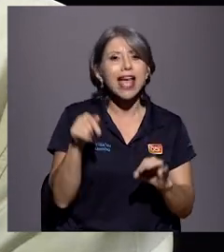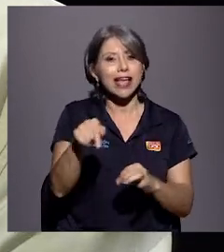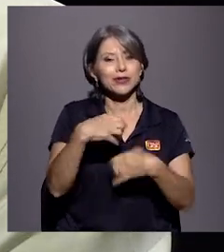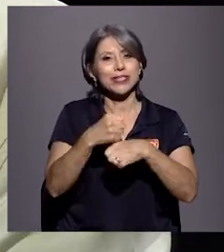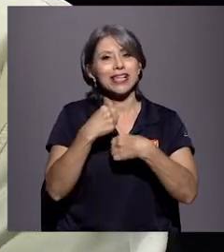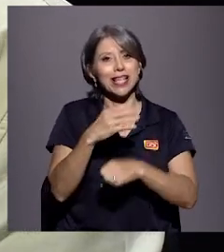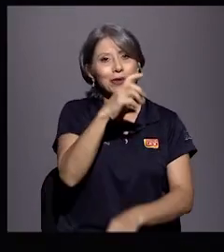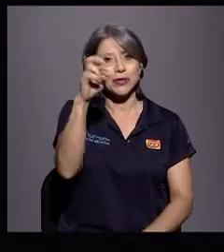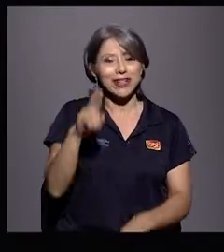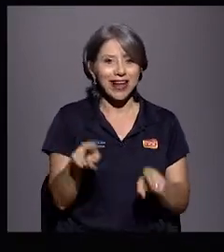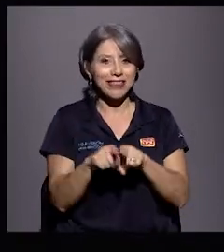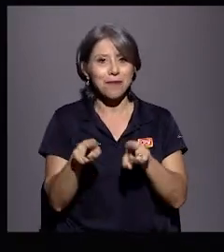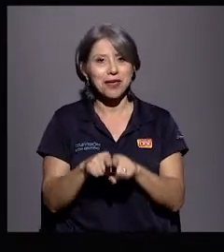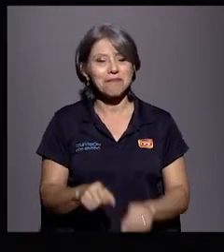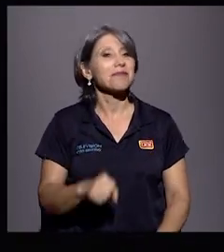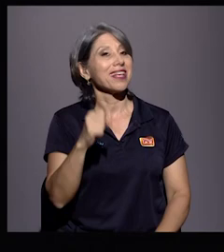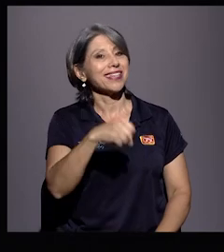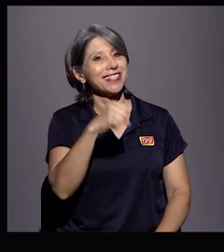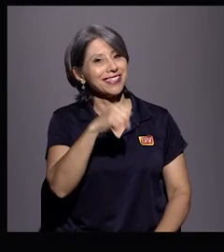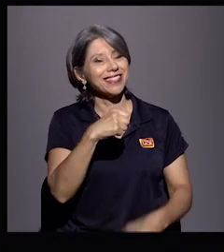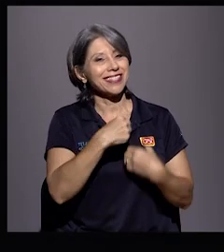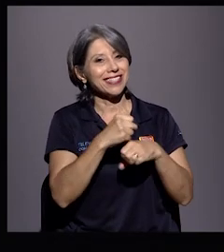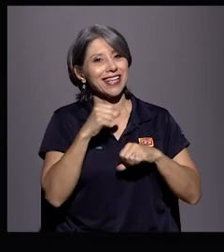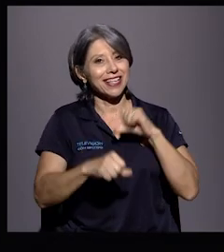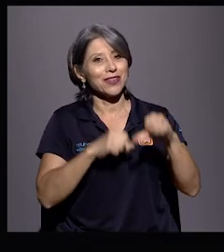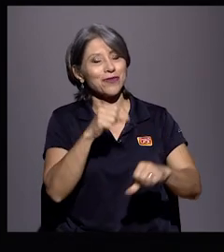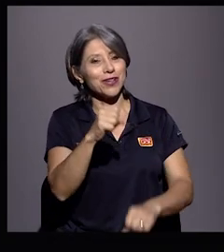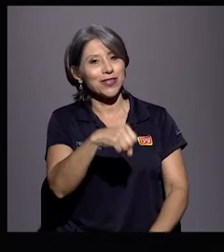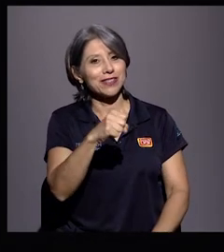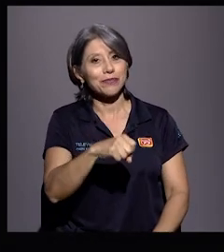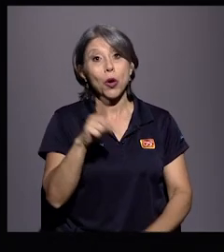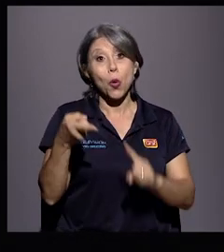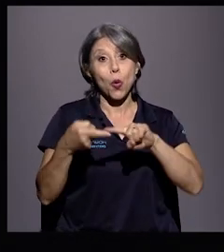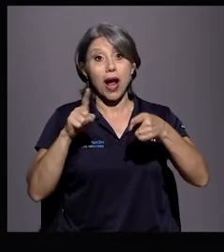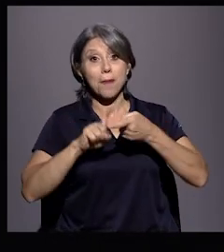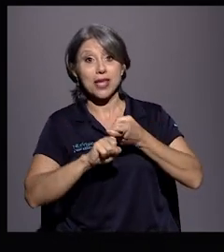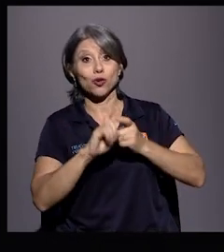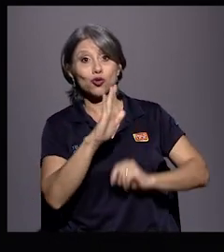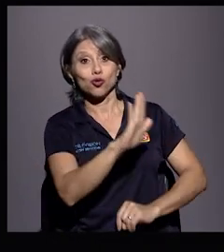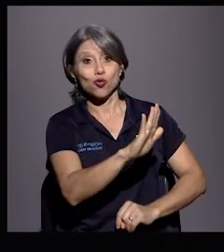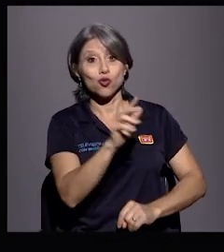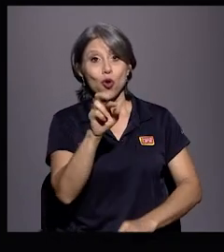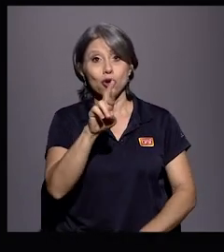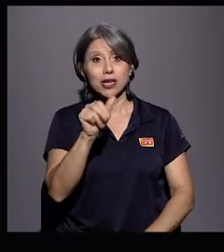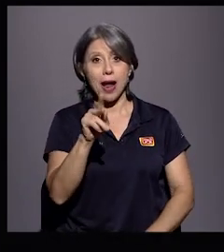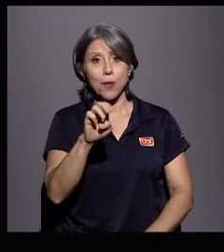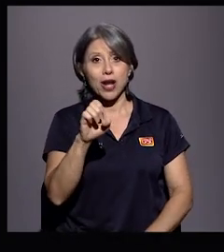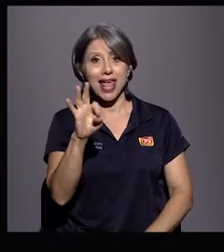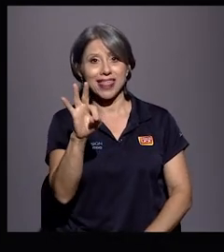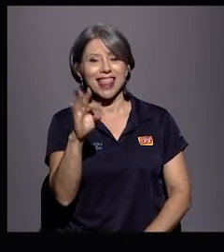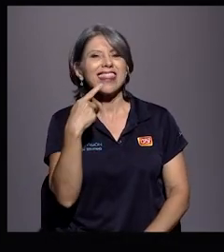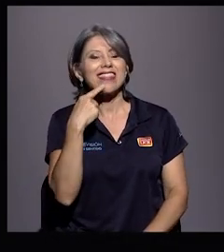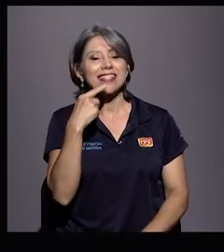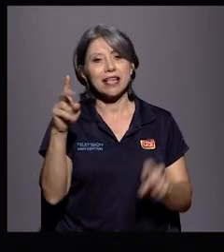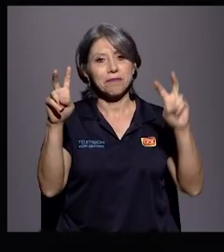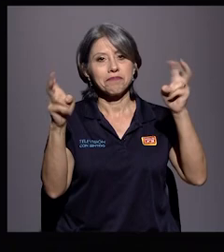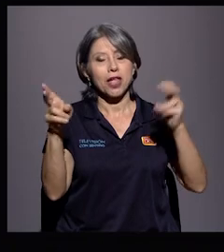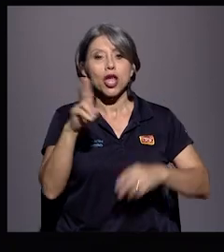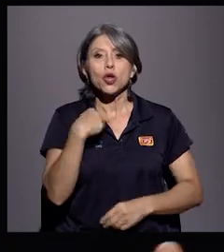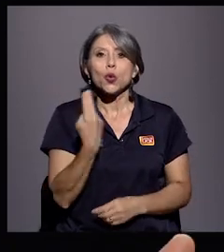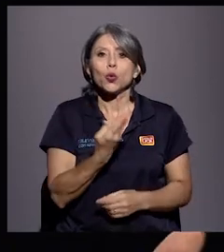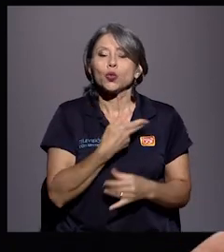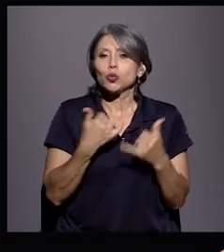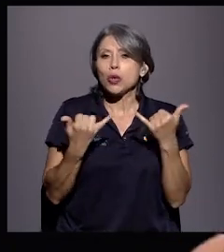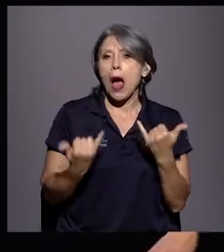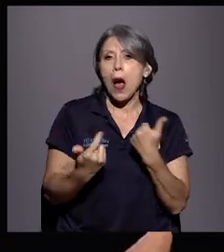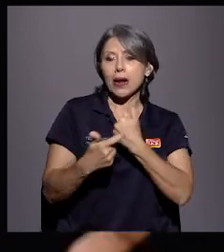Costa Rica. Sí, se hacen esfuerzos, así es. Sí, claro. Dice un gran amigo suyo, Ramonet. Dice que estamos pasando por, de